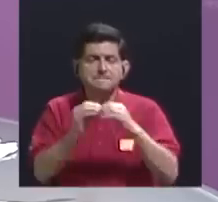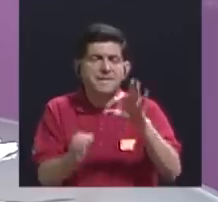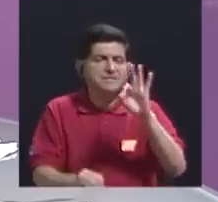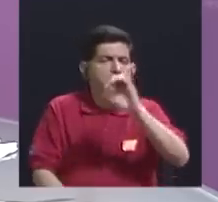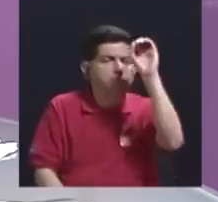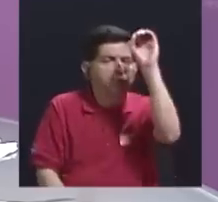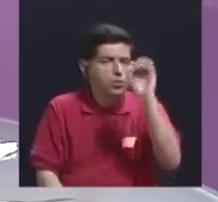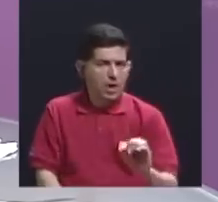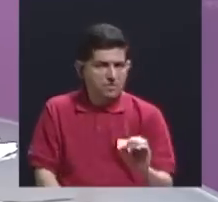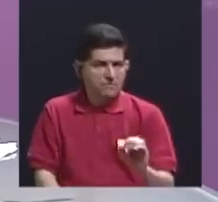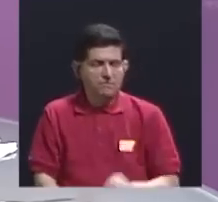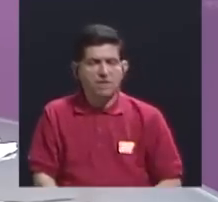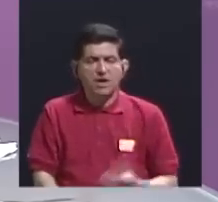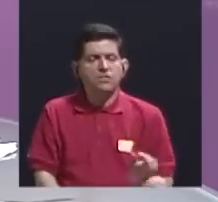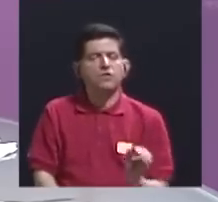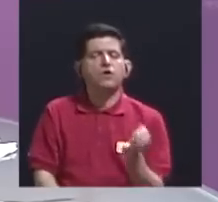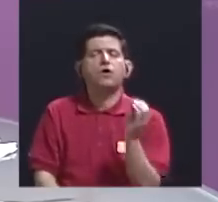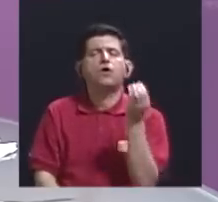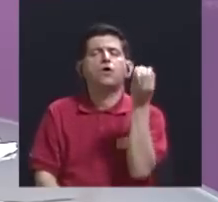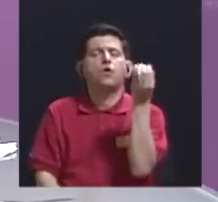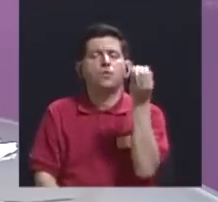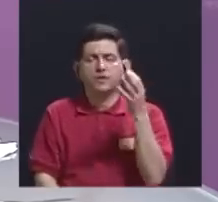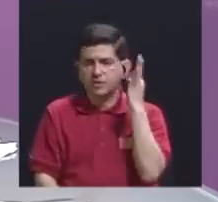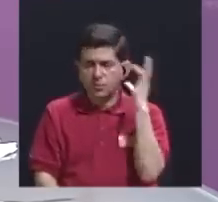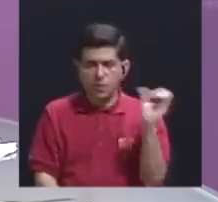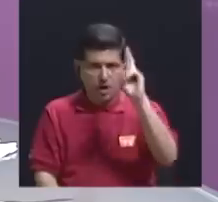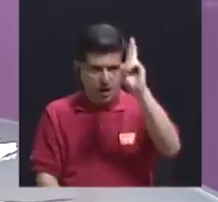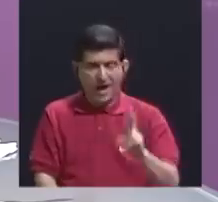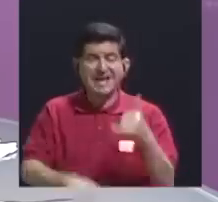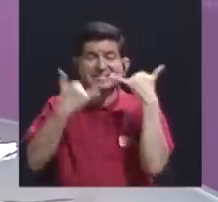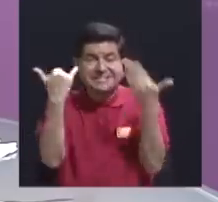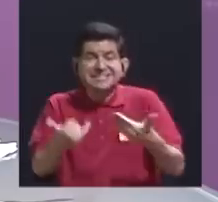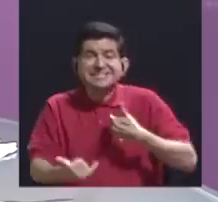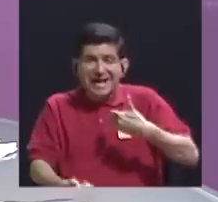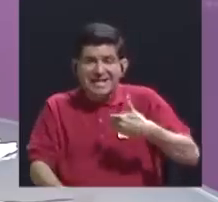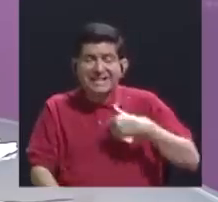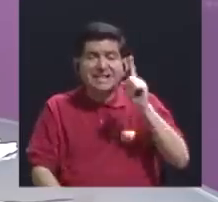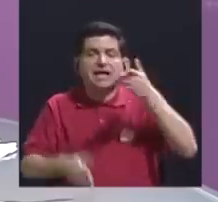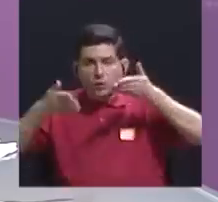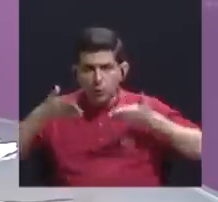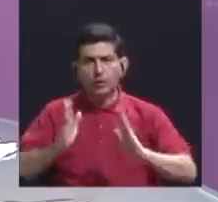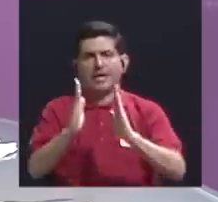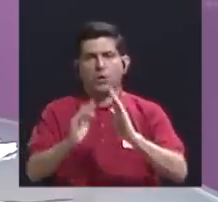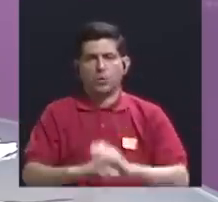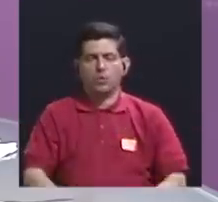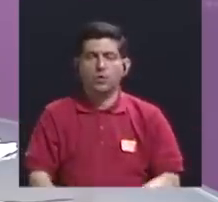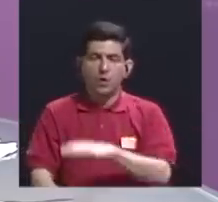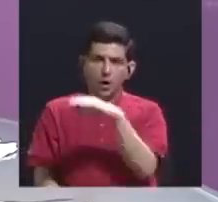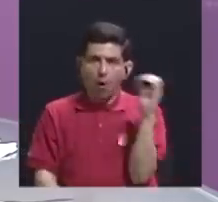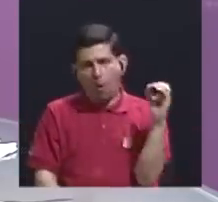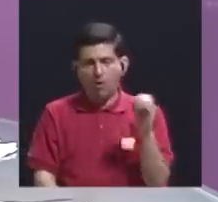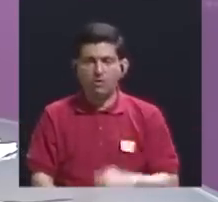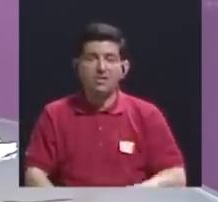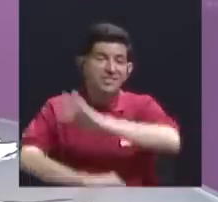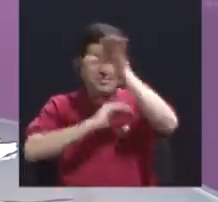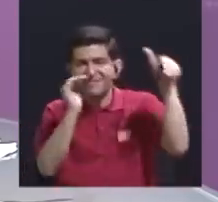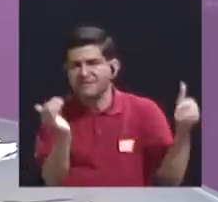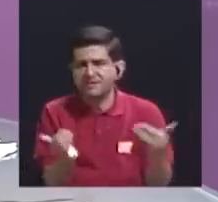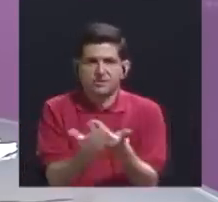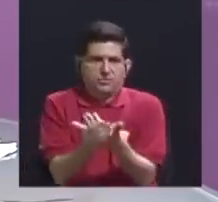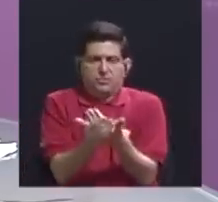9 por ciento de las adolescentes costarricenses ya tienen al menos un hijo o digamos que del total